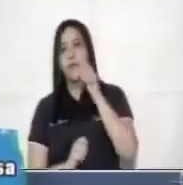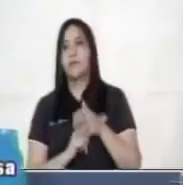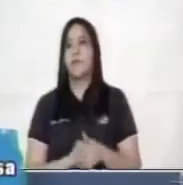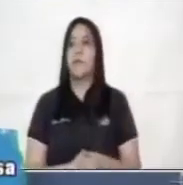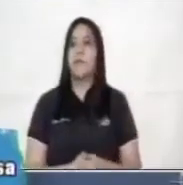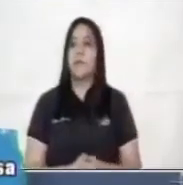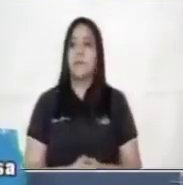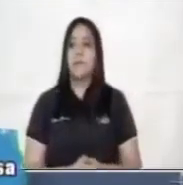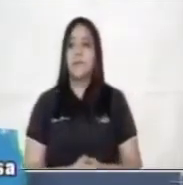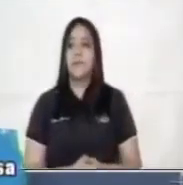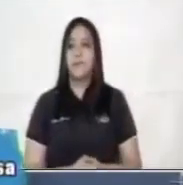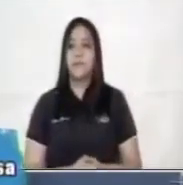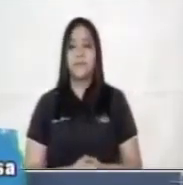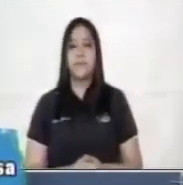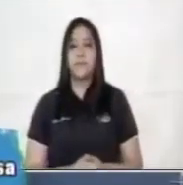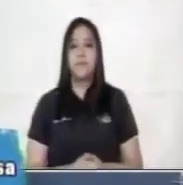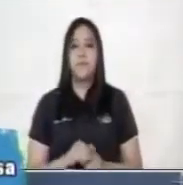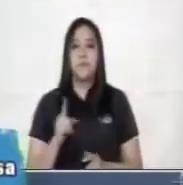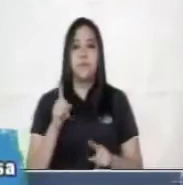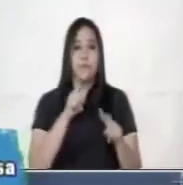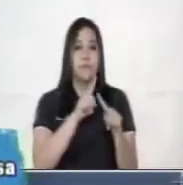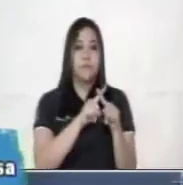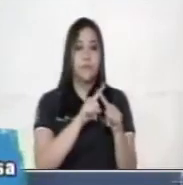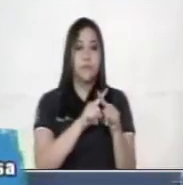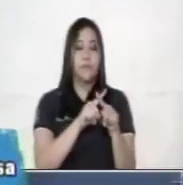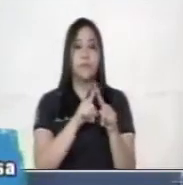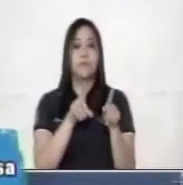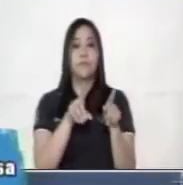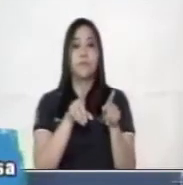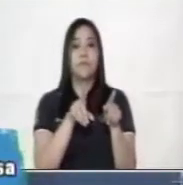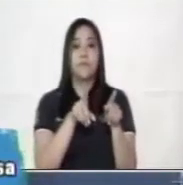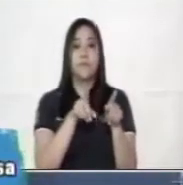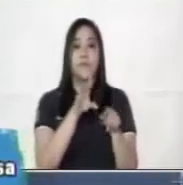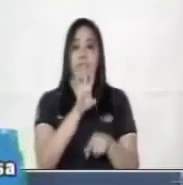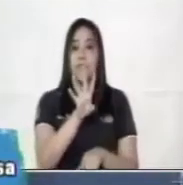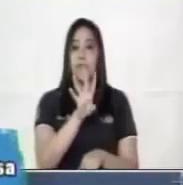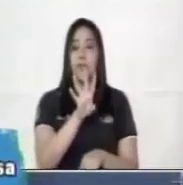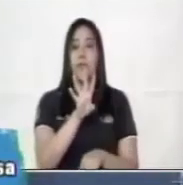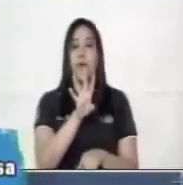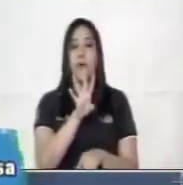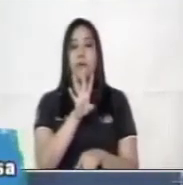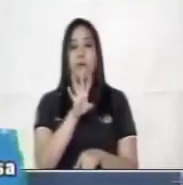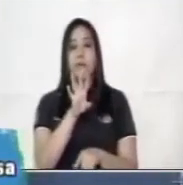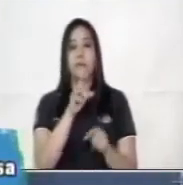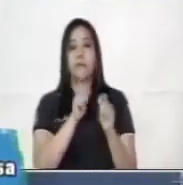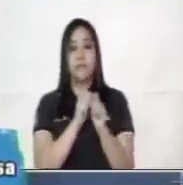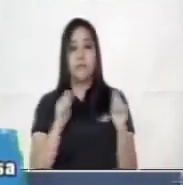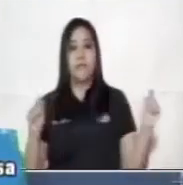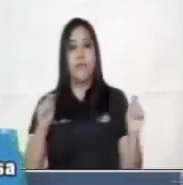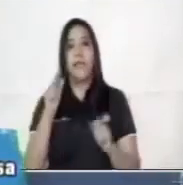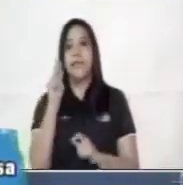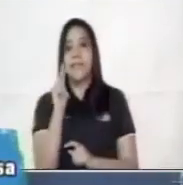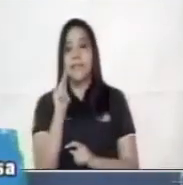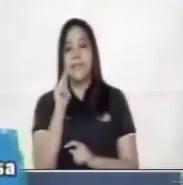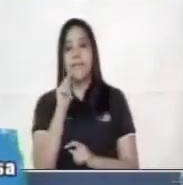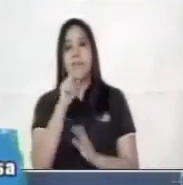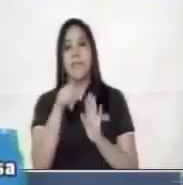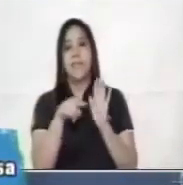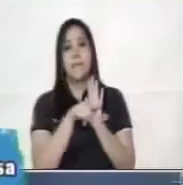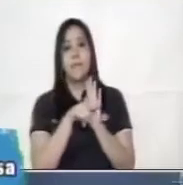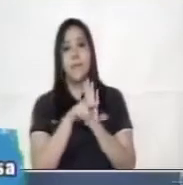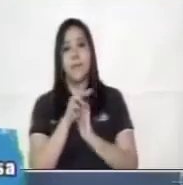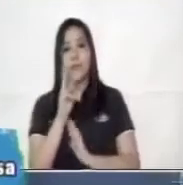menos 4. Cuando x es 4, y es menos 3. Cuando x es